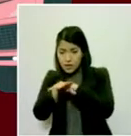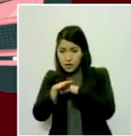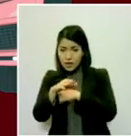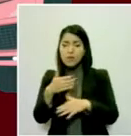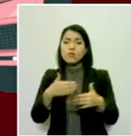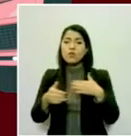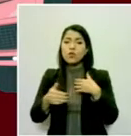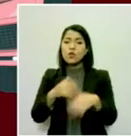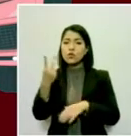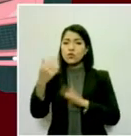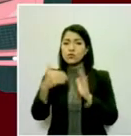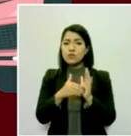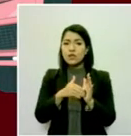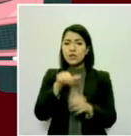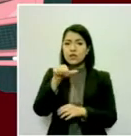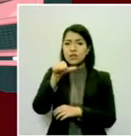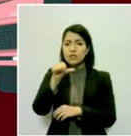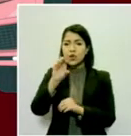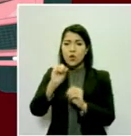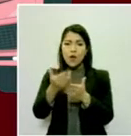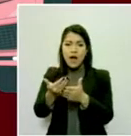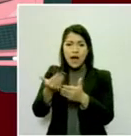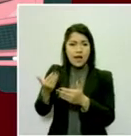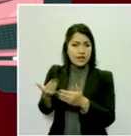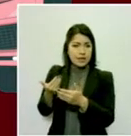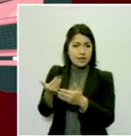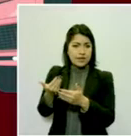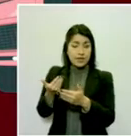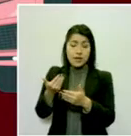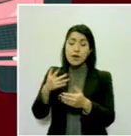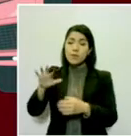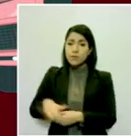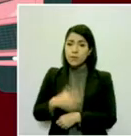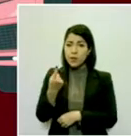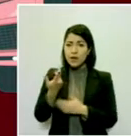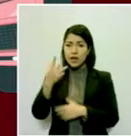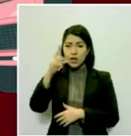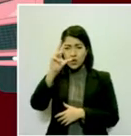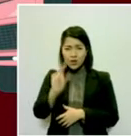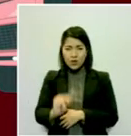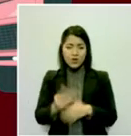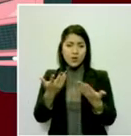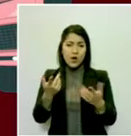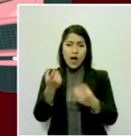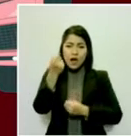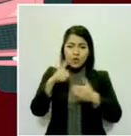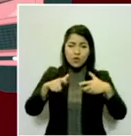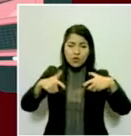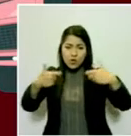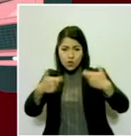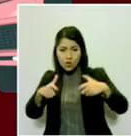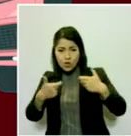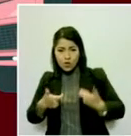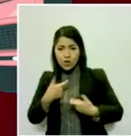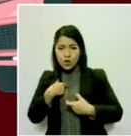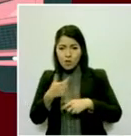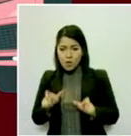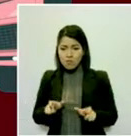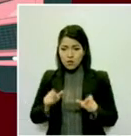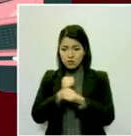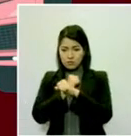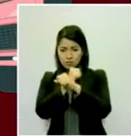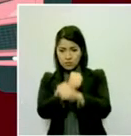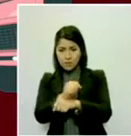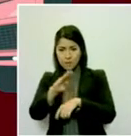modelo 2016 o años anteriores. No aplica desde luego para autos de lujo, blindados o deportivos, y no